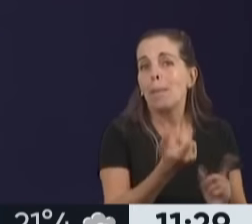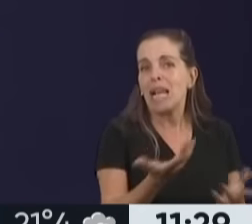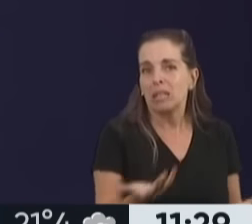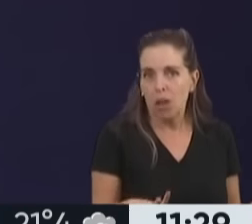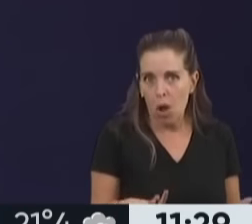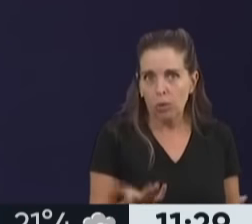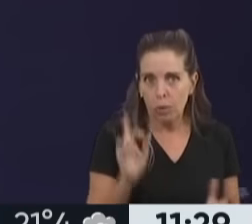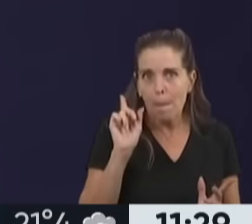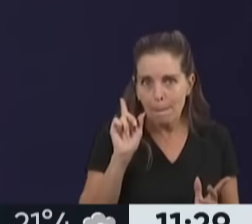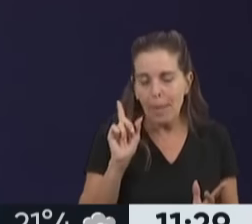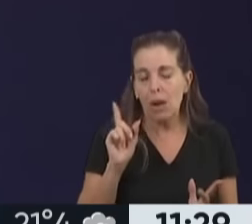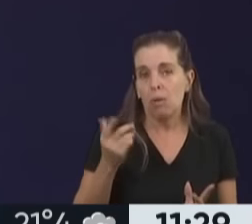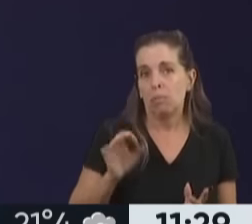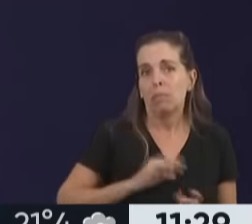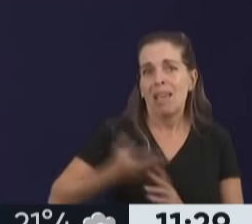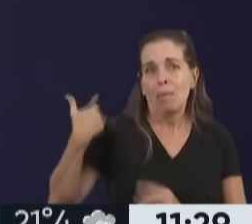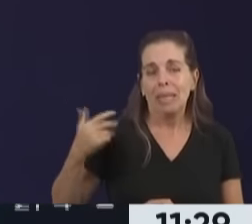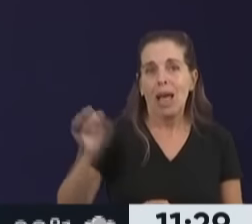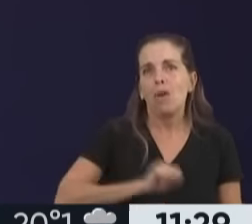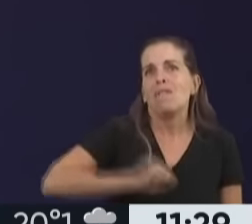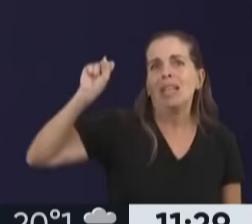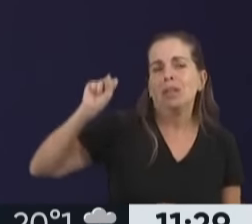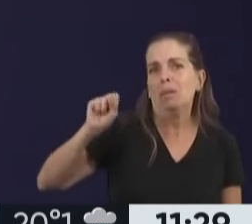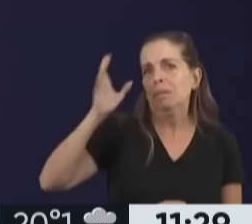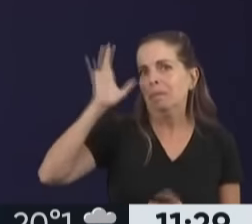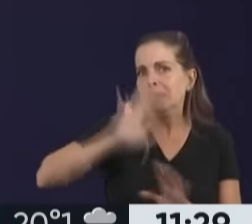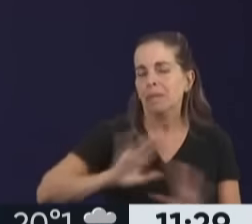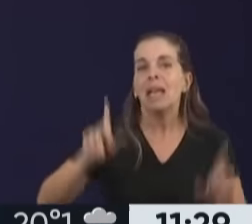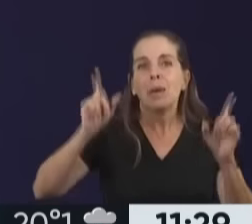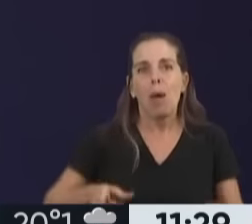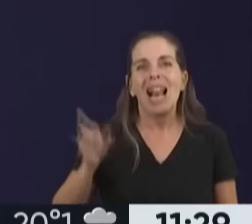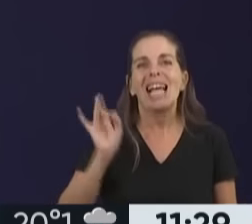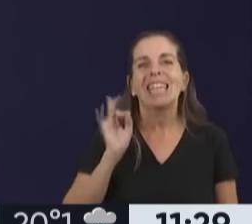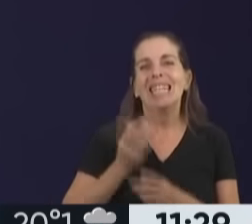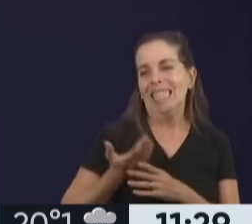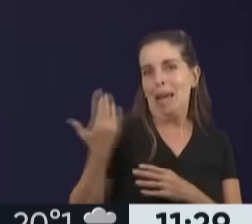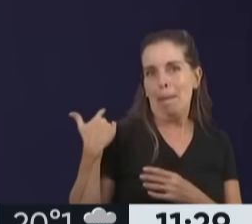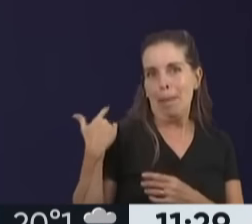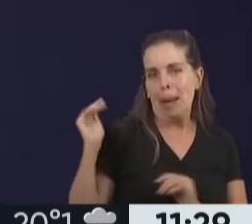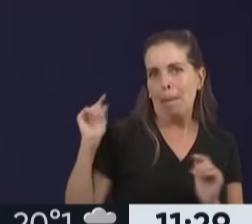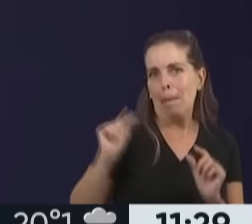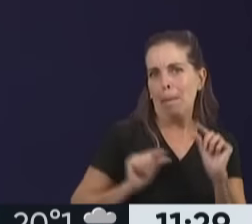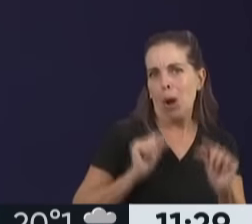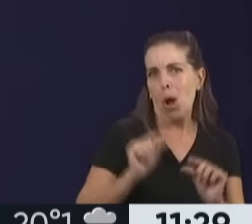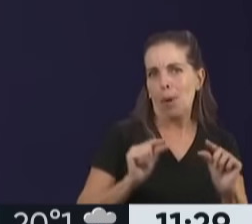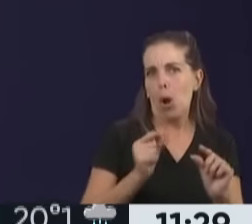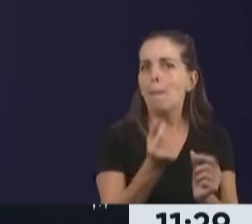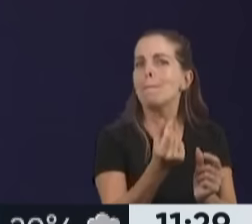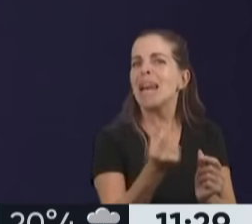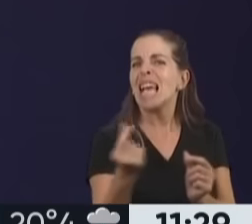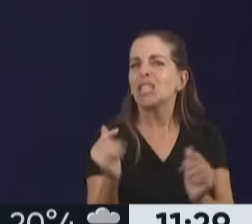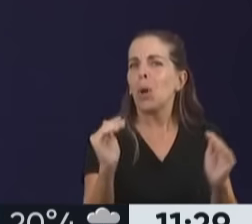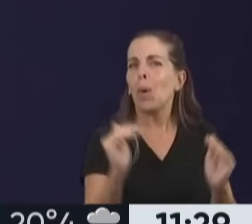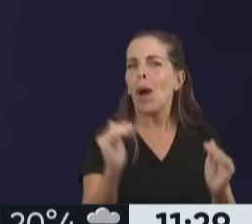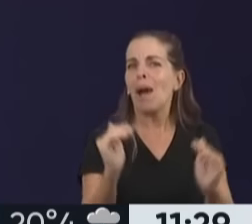en en un túnel hiperinflacionario y a pesar de eso los últimos días de diciembre los precios tuvieron una corrección a la baja y no por esto